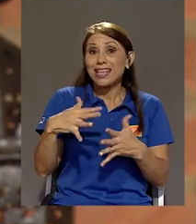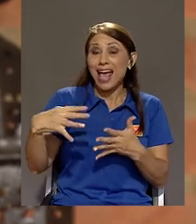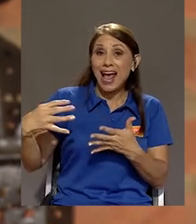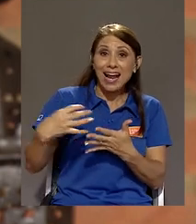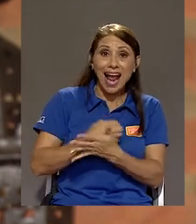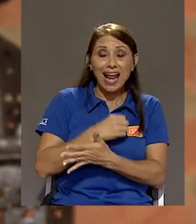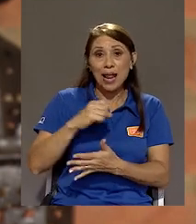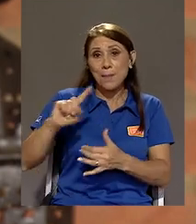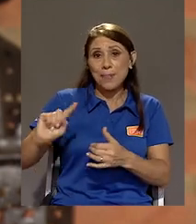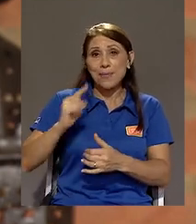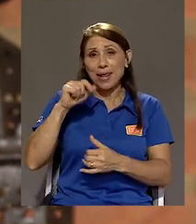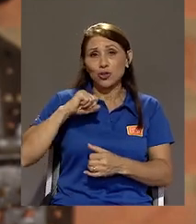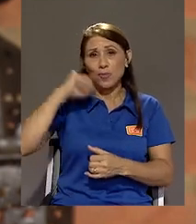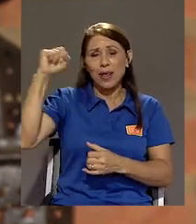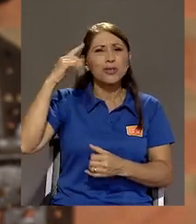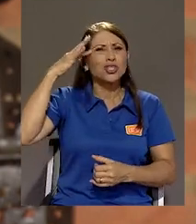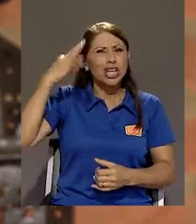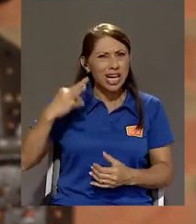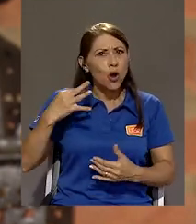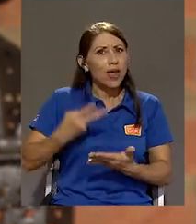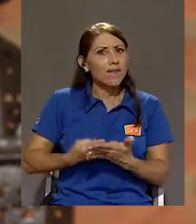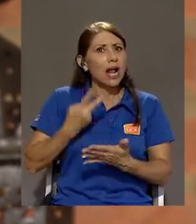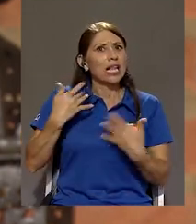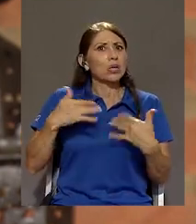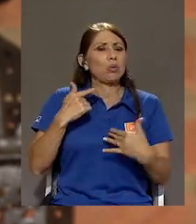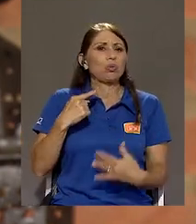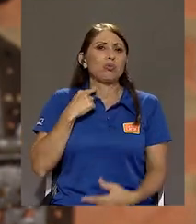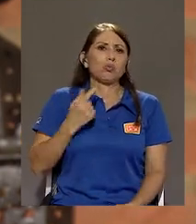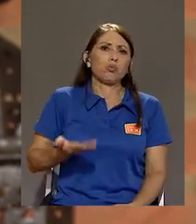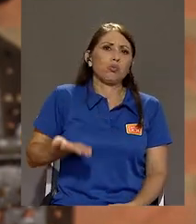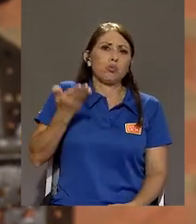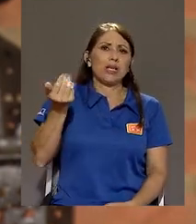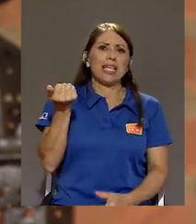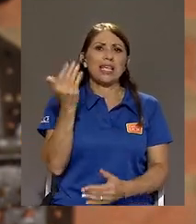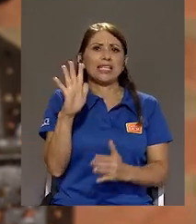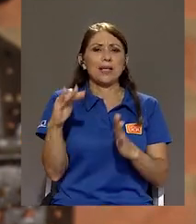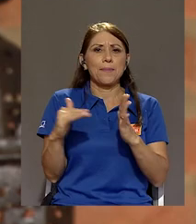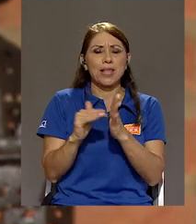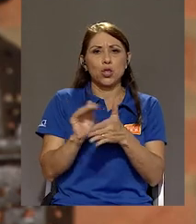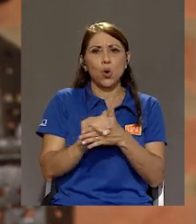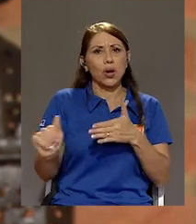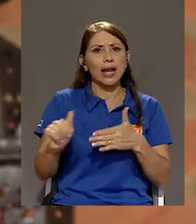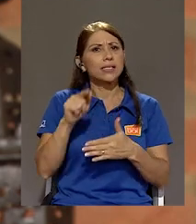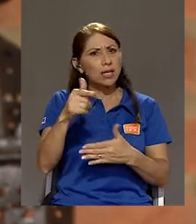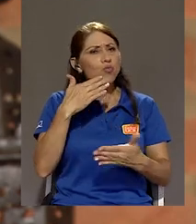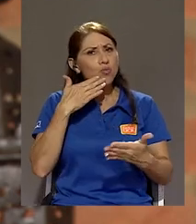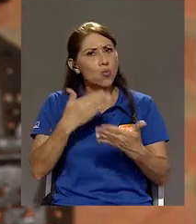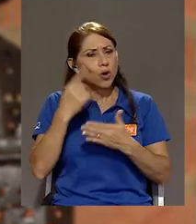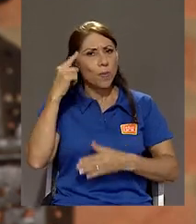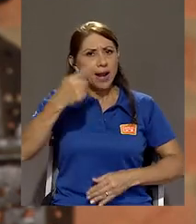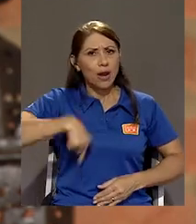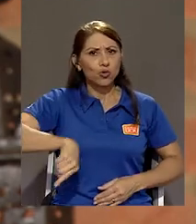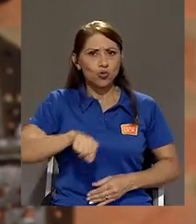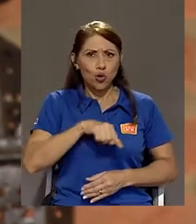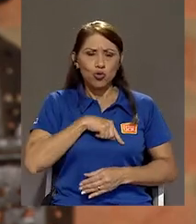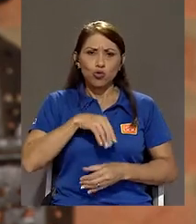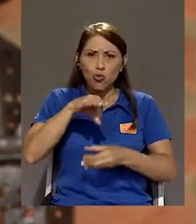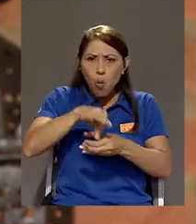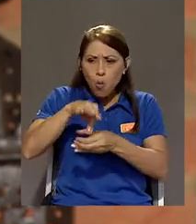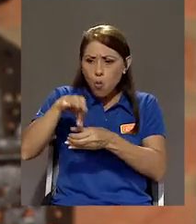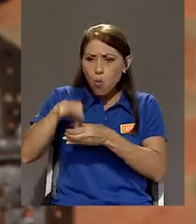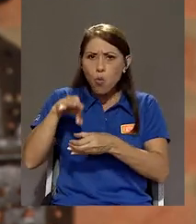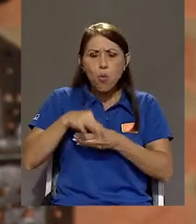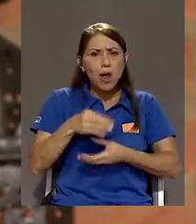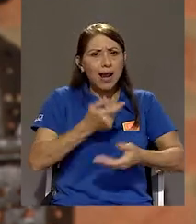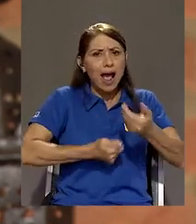orden de los $15,000, ¿verdad? Una cosa muy buena para nosotros productores de café de excelencia. Pero bueno, todo